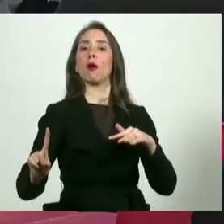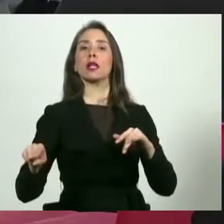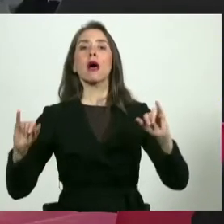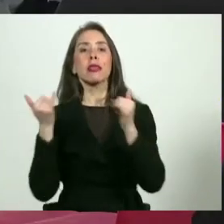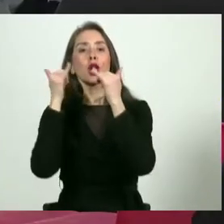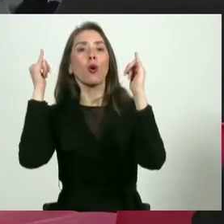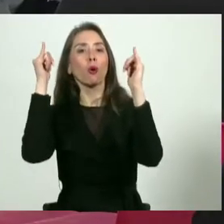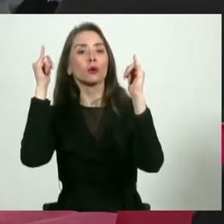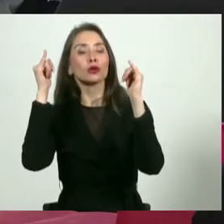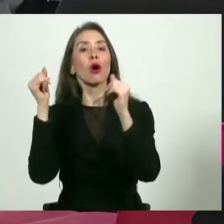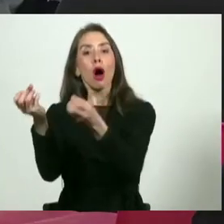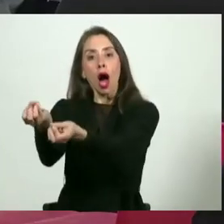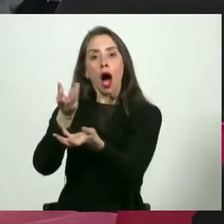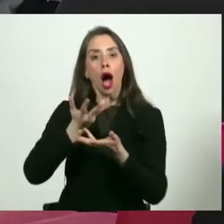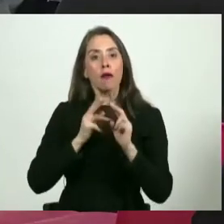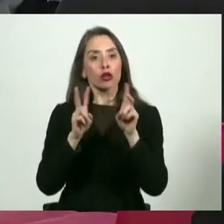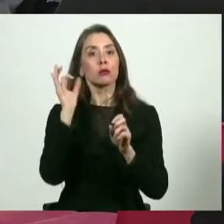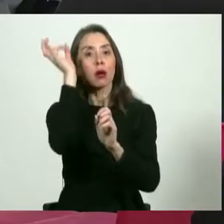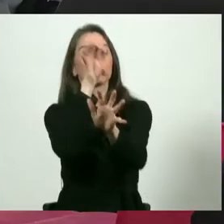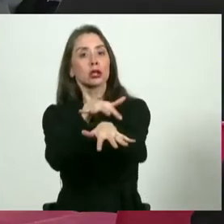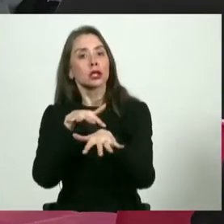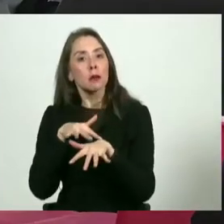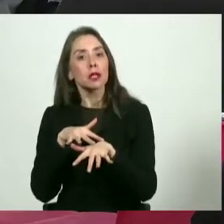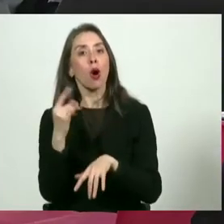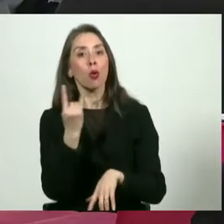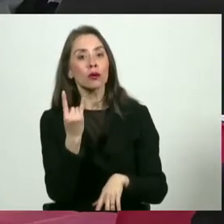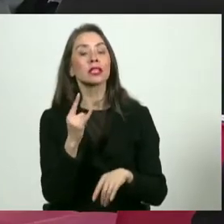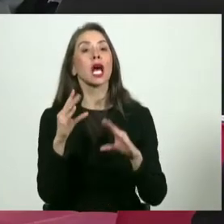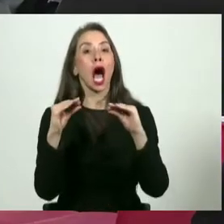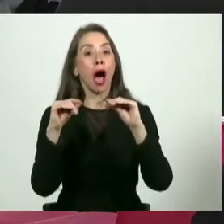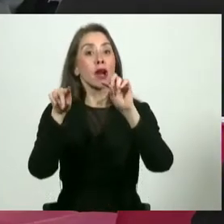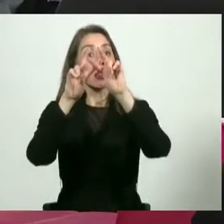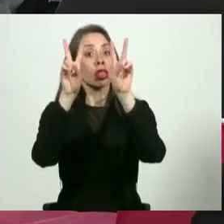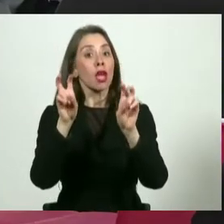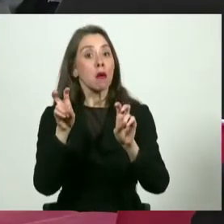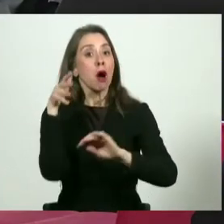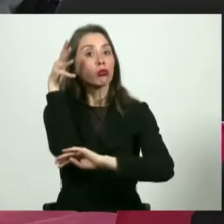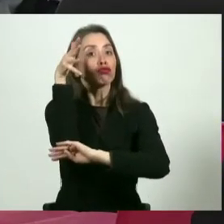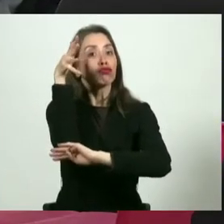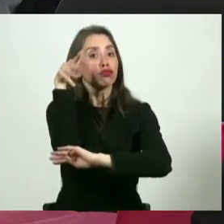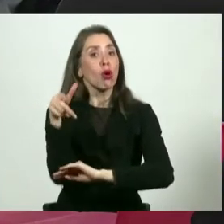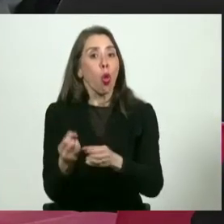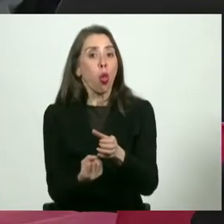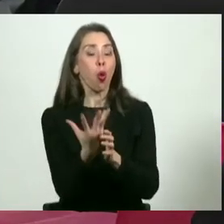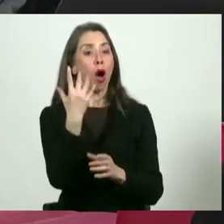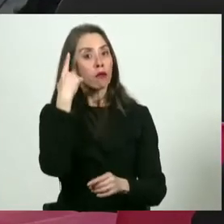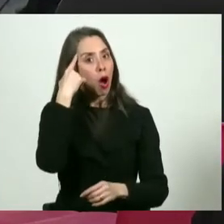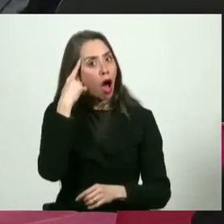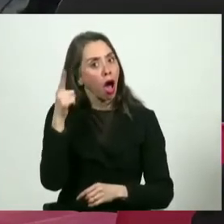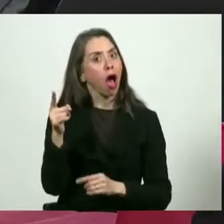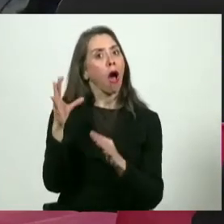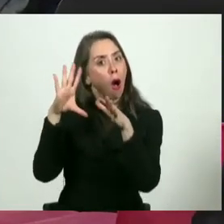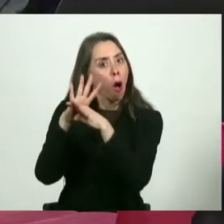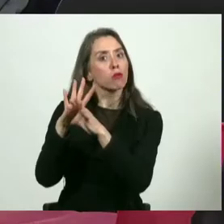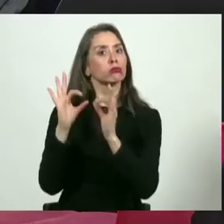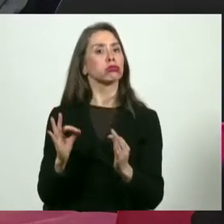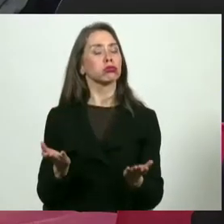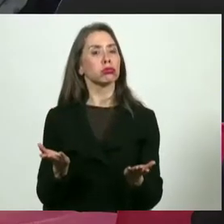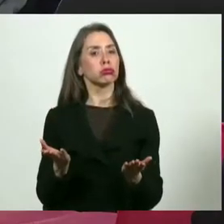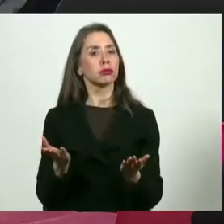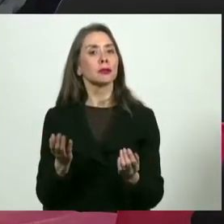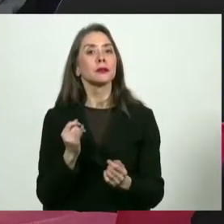planteando esta temática y han hecho seminarios en las universidades con este tema, que es un tema nuevo, pero que nos parece que tiene mucho sentido también. ¿Verdad?